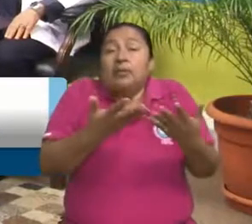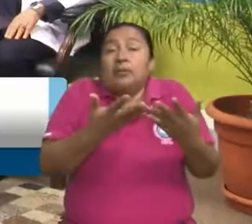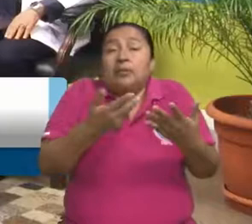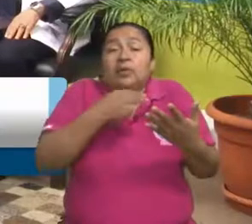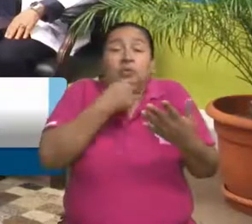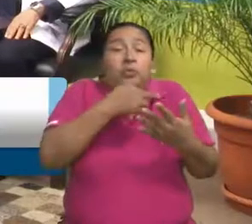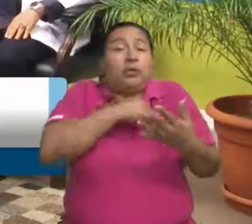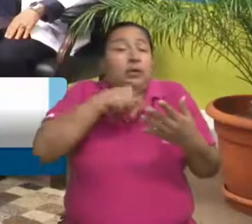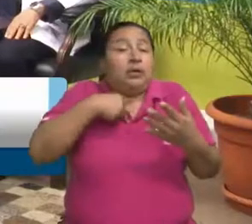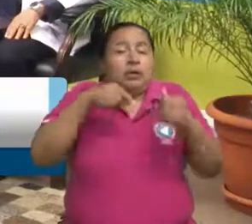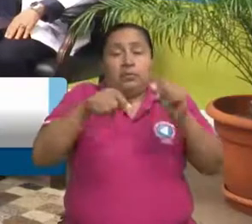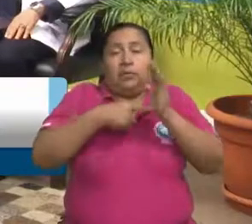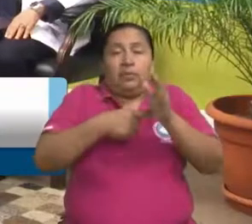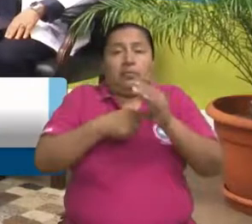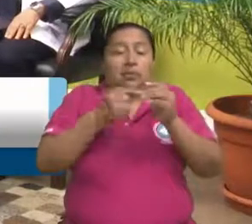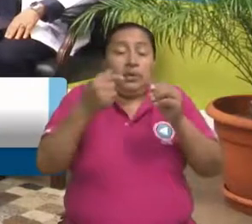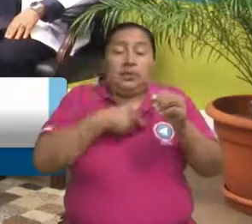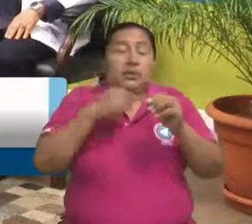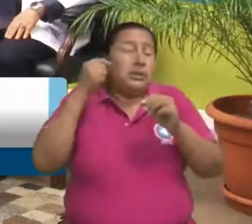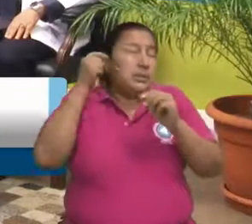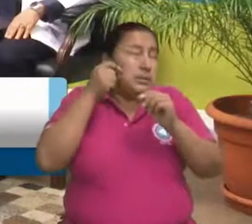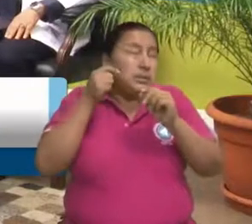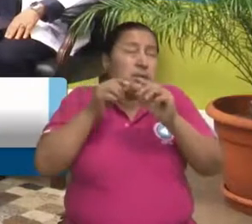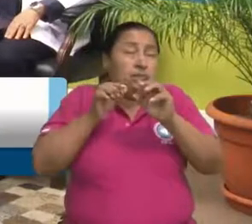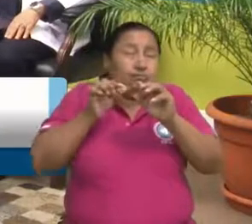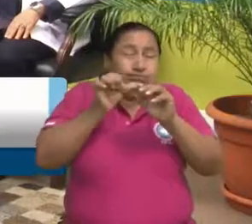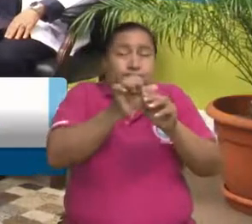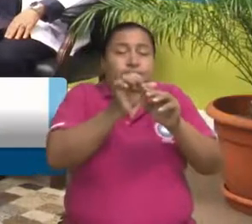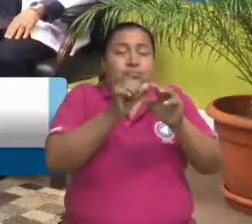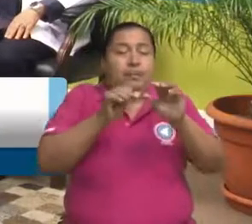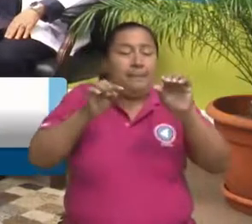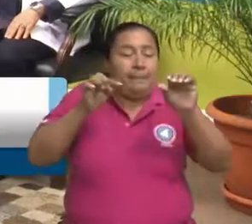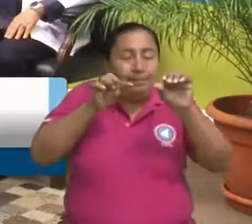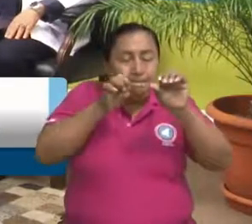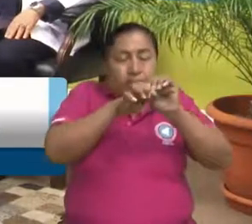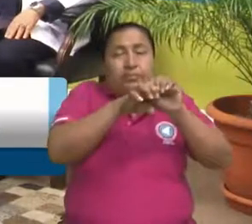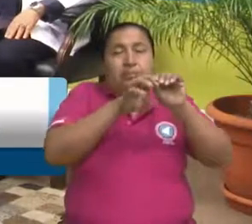que hacen es empujar el objeto o